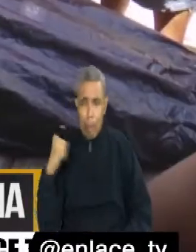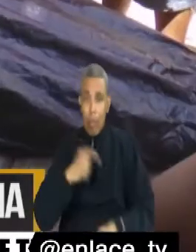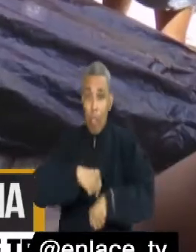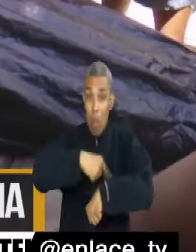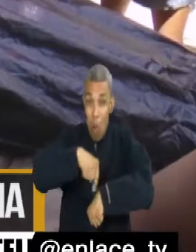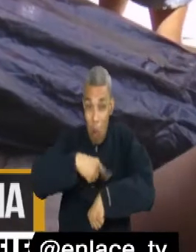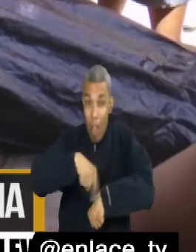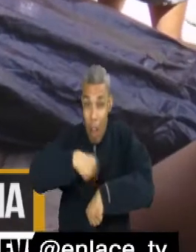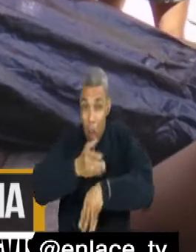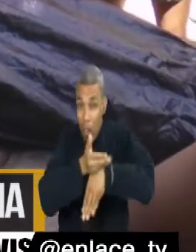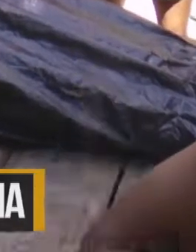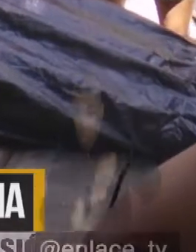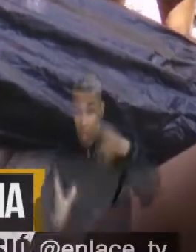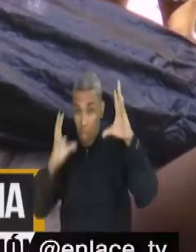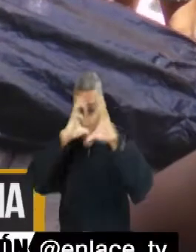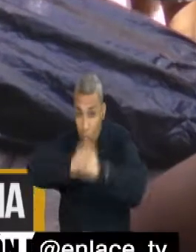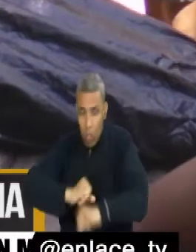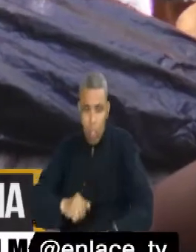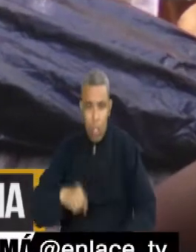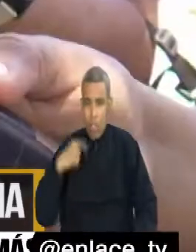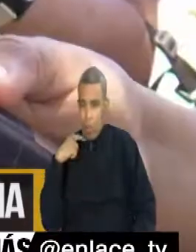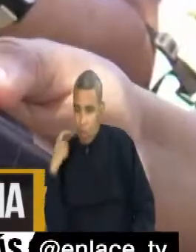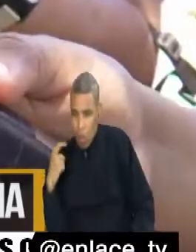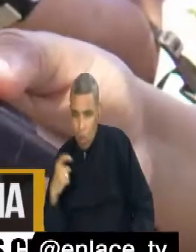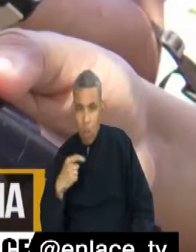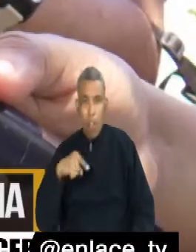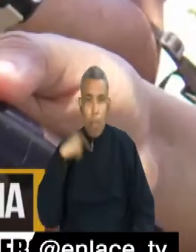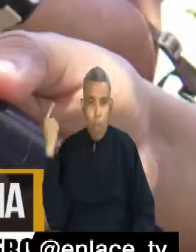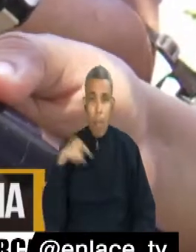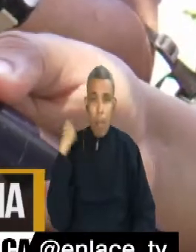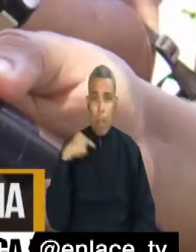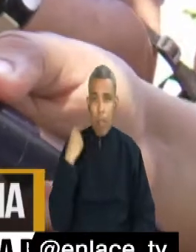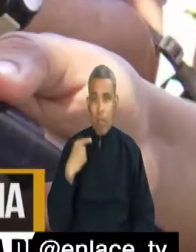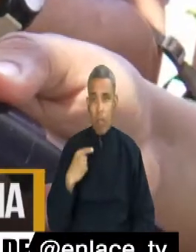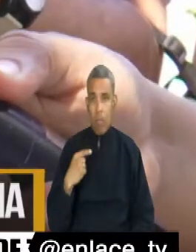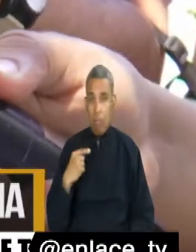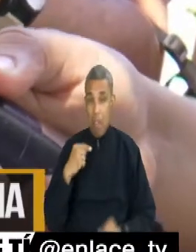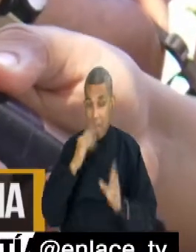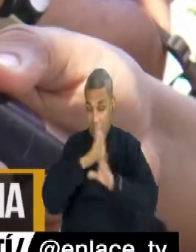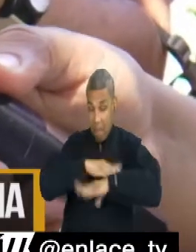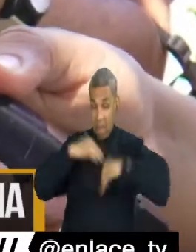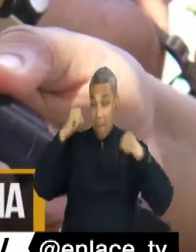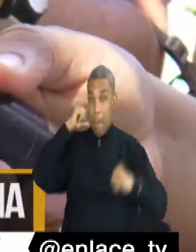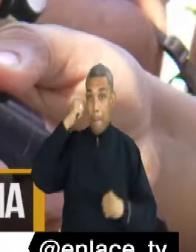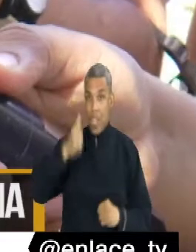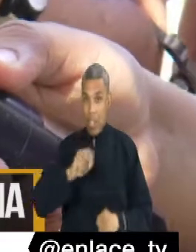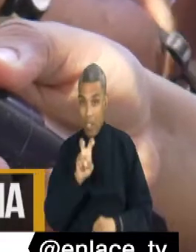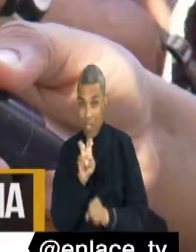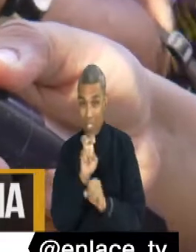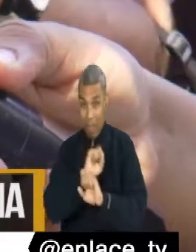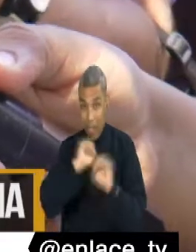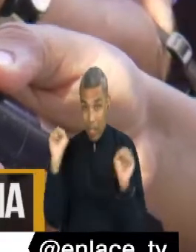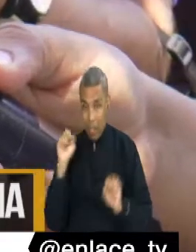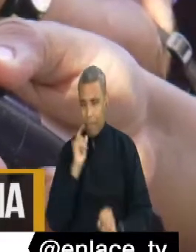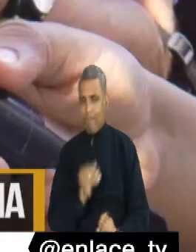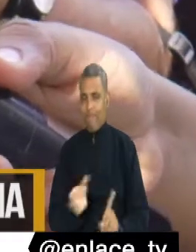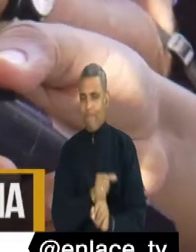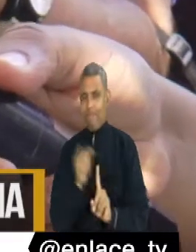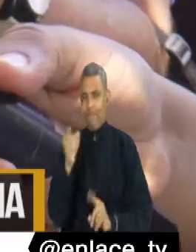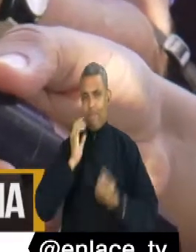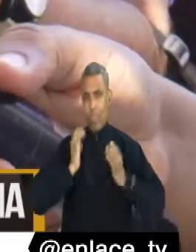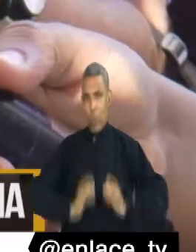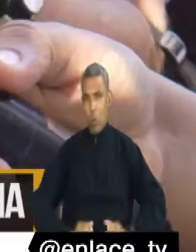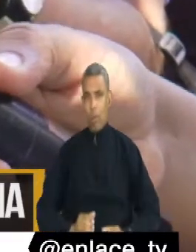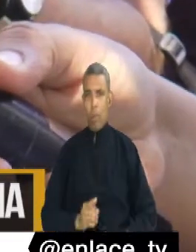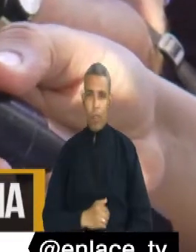Civil hacia las 7 de la mañana de este lunes festivo. Y hasta las horas de la noche fuimos tarde la noche a buscarlo. Pasamos